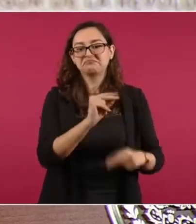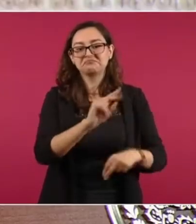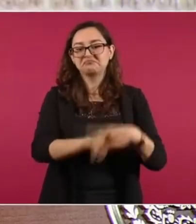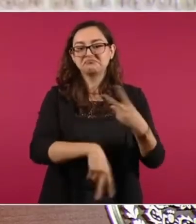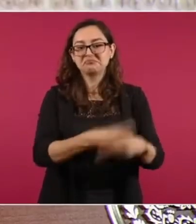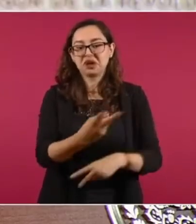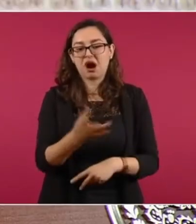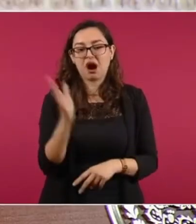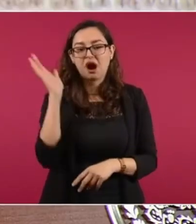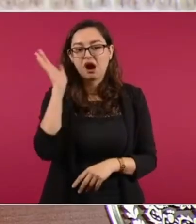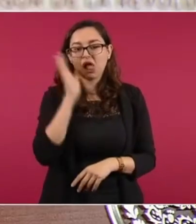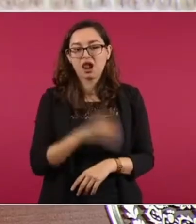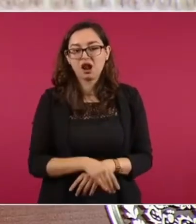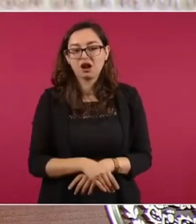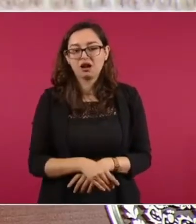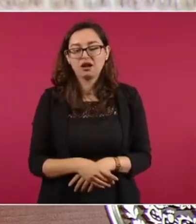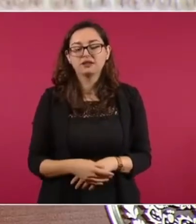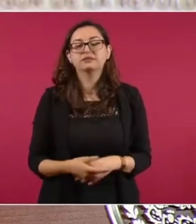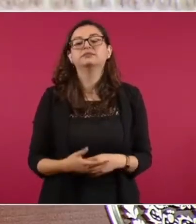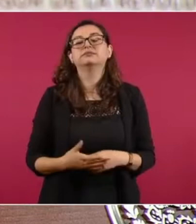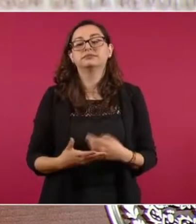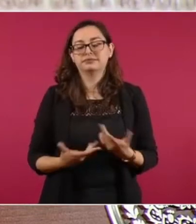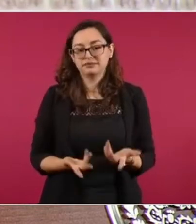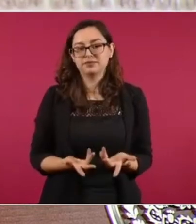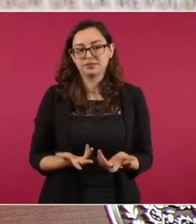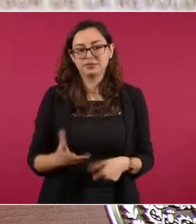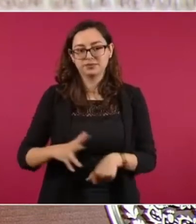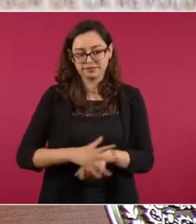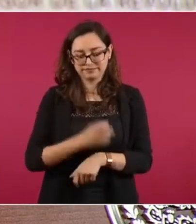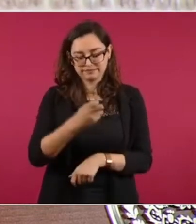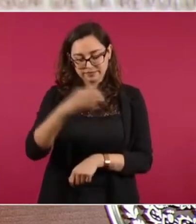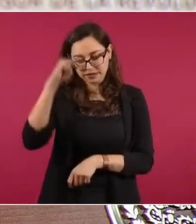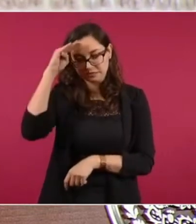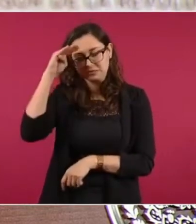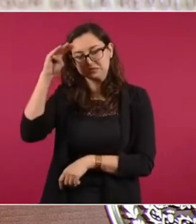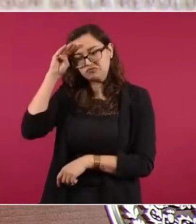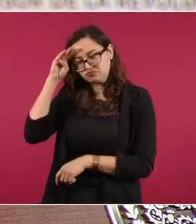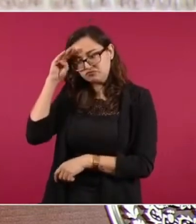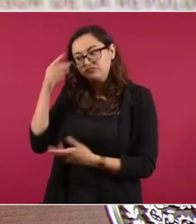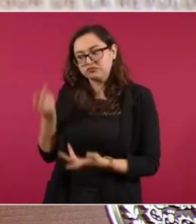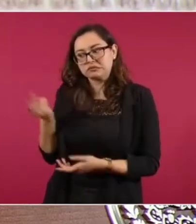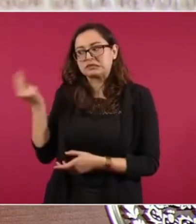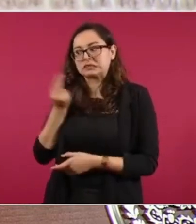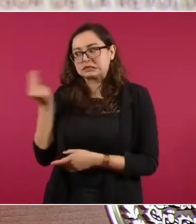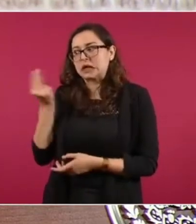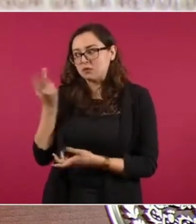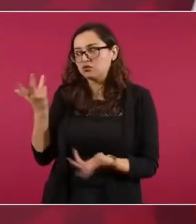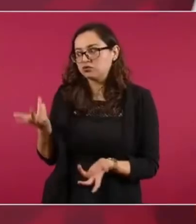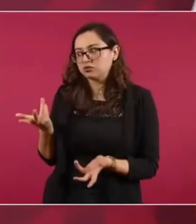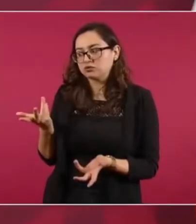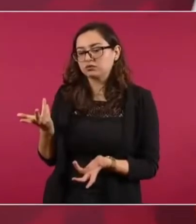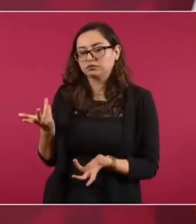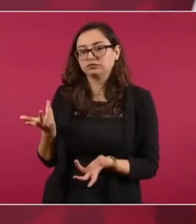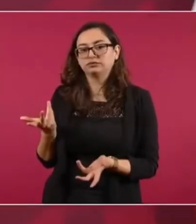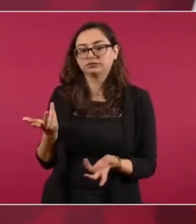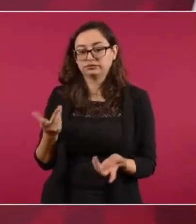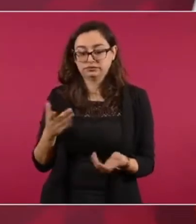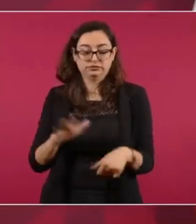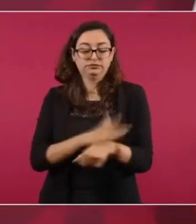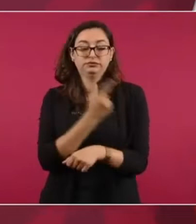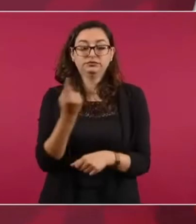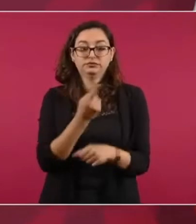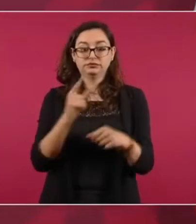Se está contemplando de que el país va a crecer, está creciendo, pero va a crecer